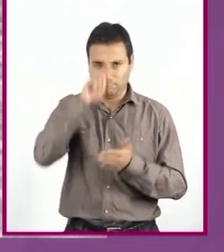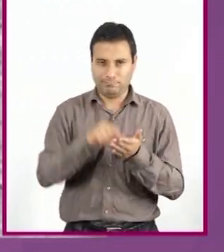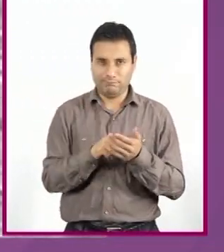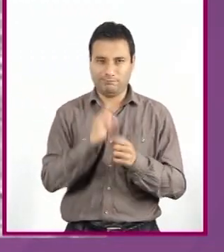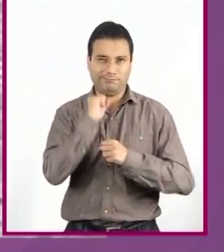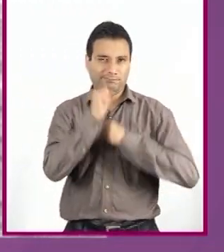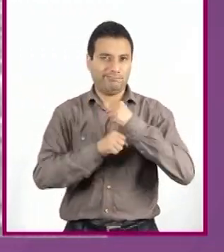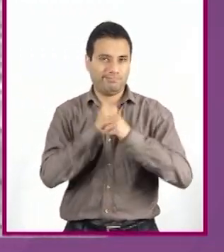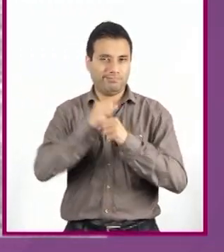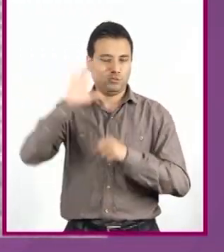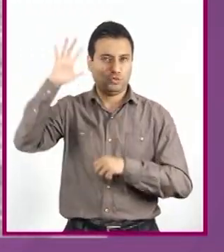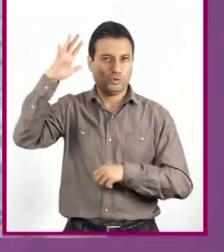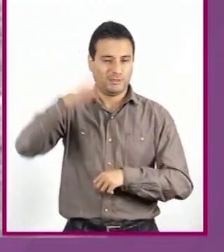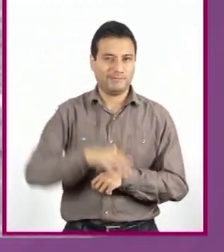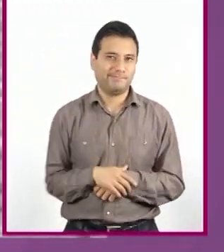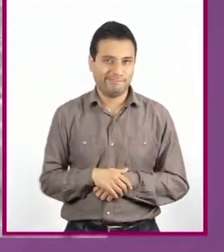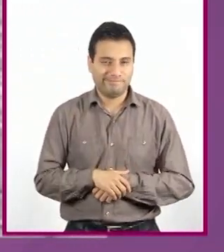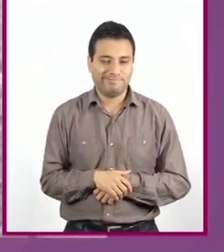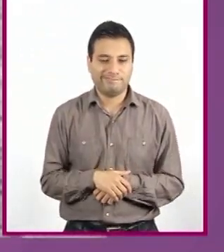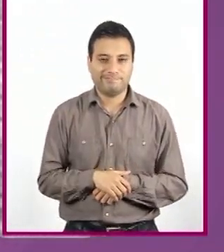año solar.